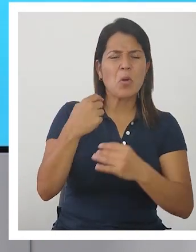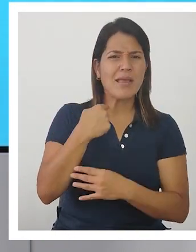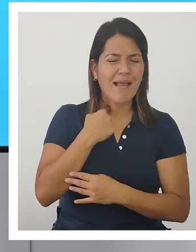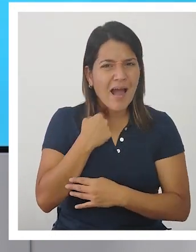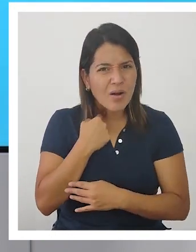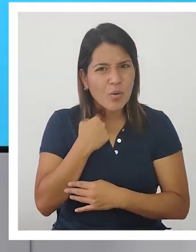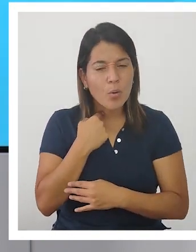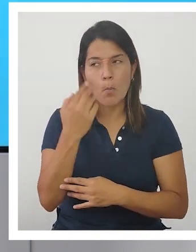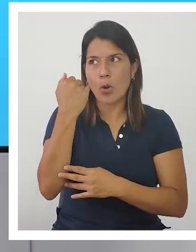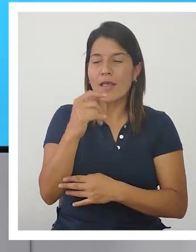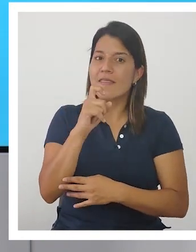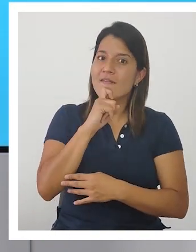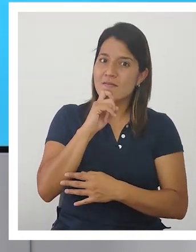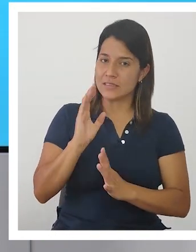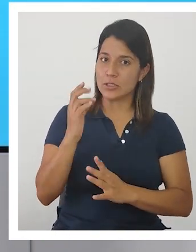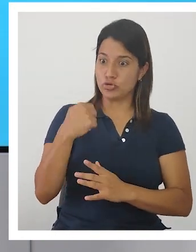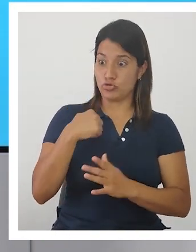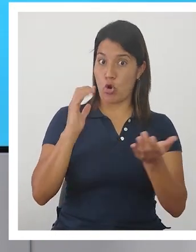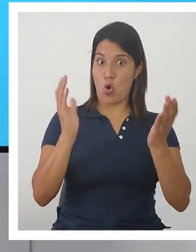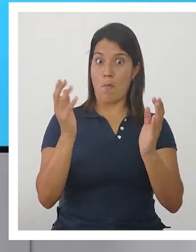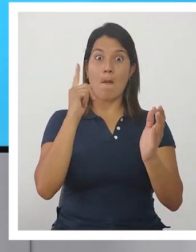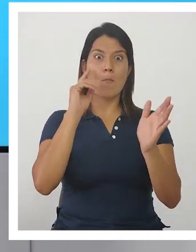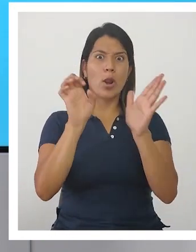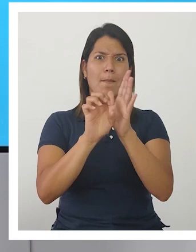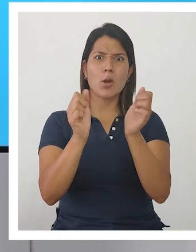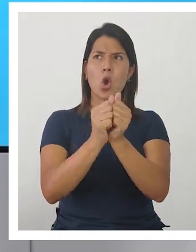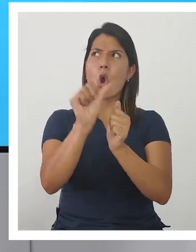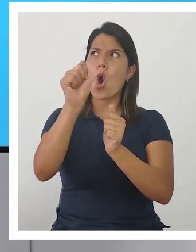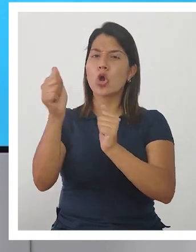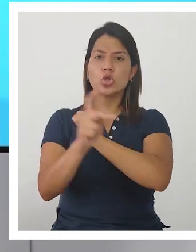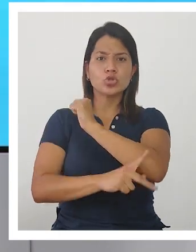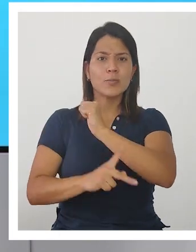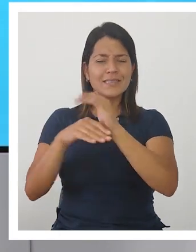país si yo lo comparo, por ejemplo, con el resto de países centroamericanos?